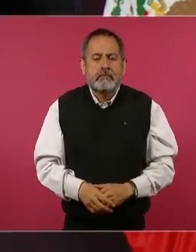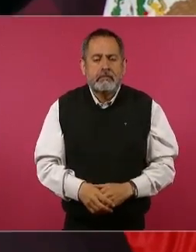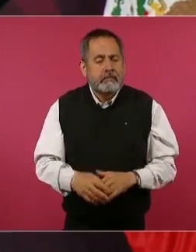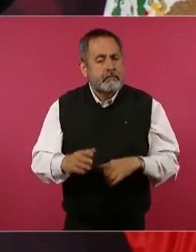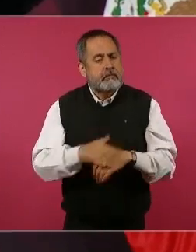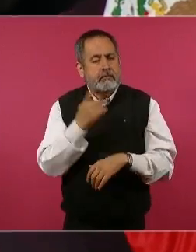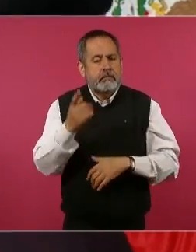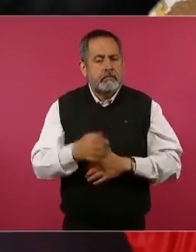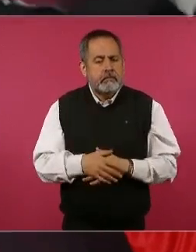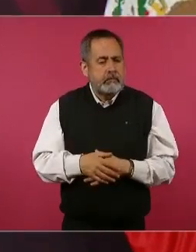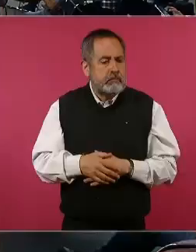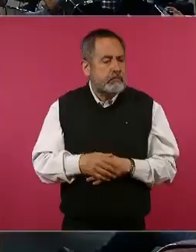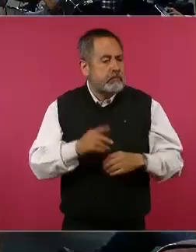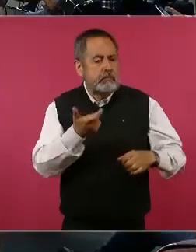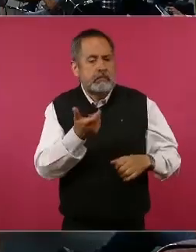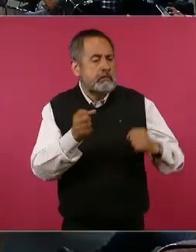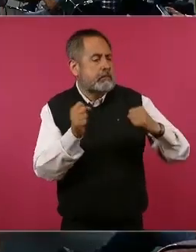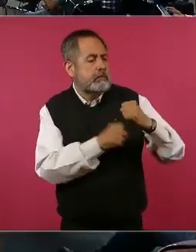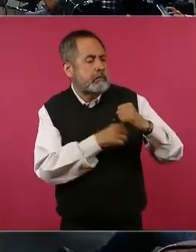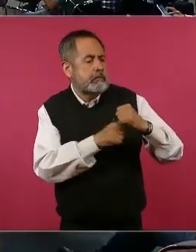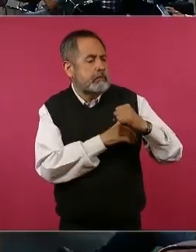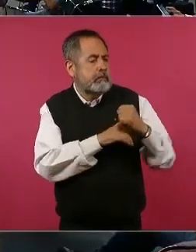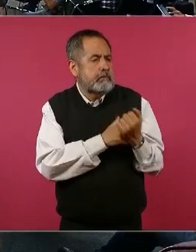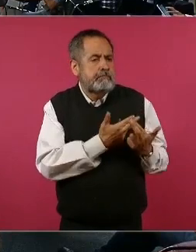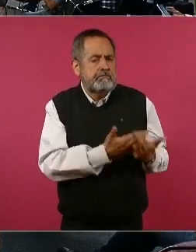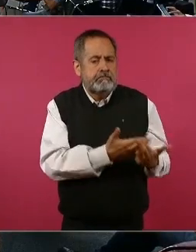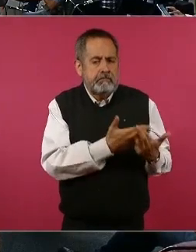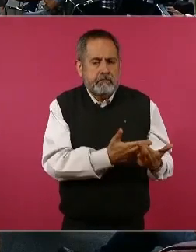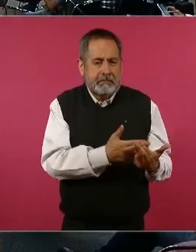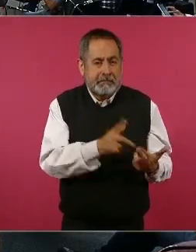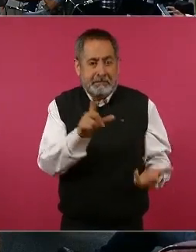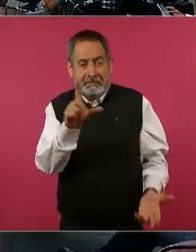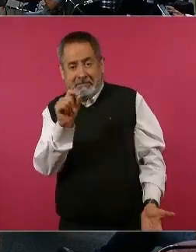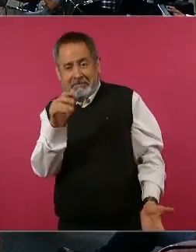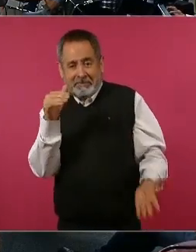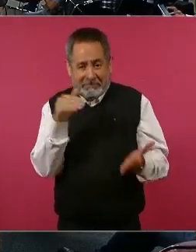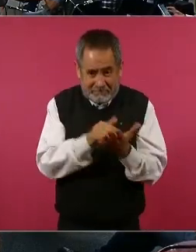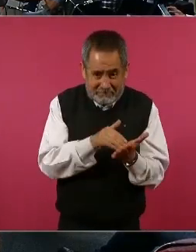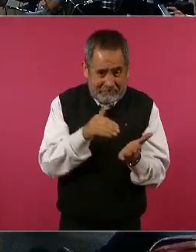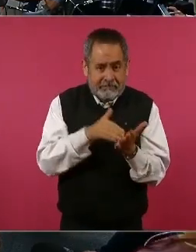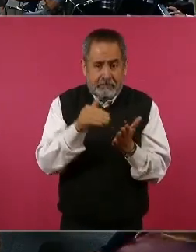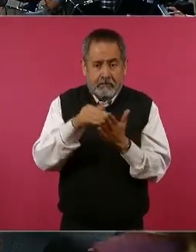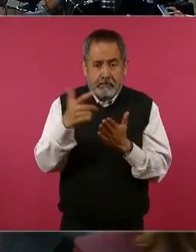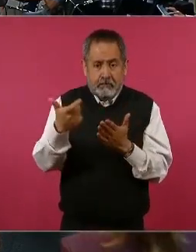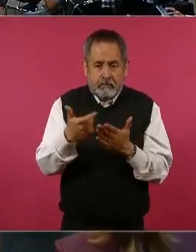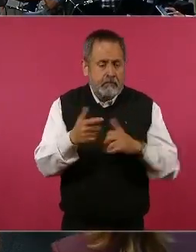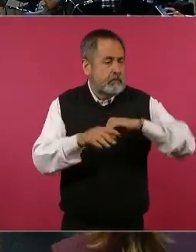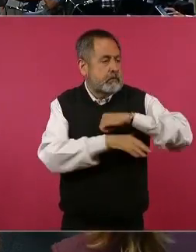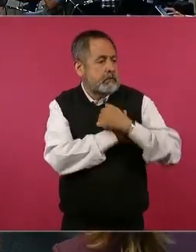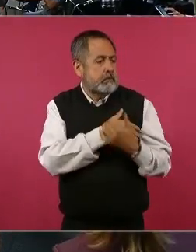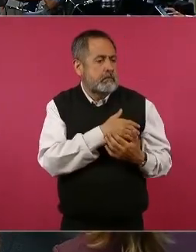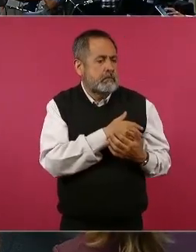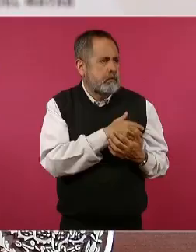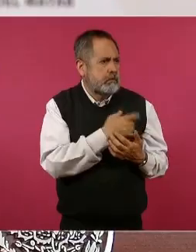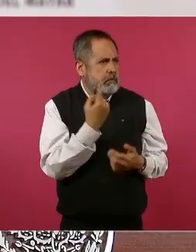¿Por qué los guardaditos de 20 mil millones de pesos?